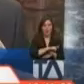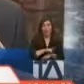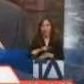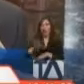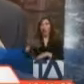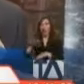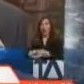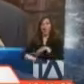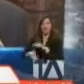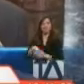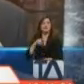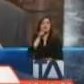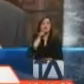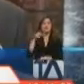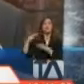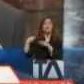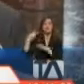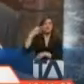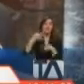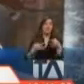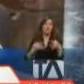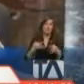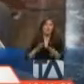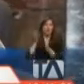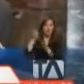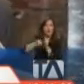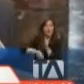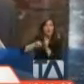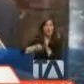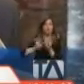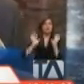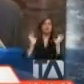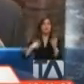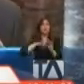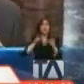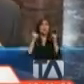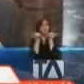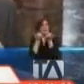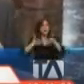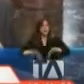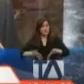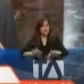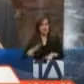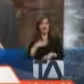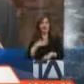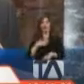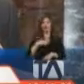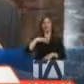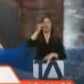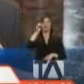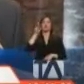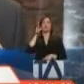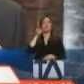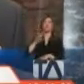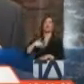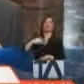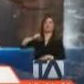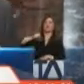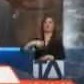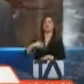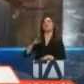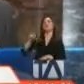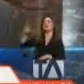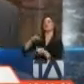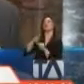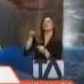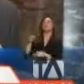juez. Nosotros no podemos, como asambleístas, actuar en función de la opinión pública. Más bien tenemos que